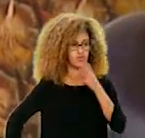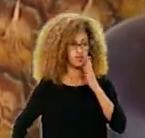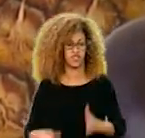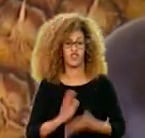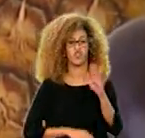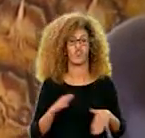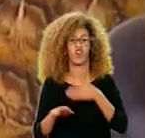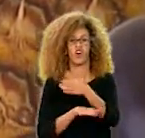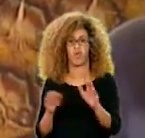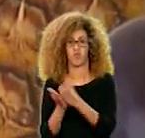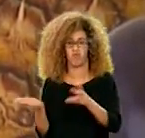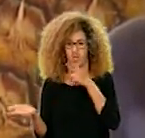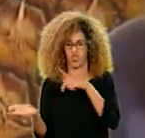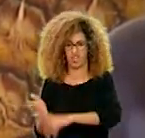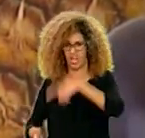carísimos,